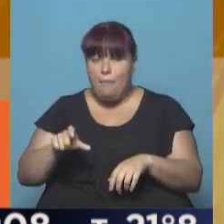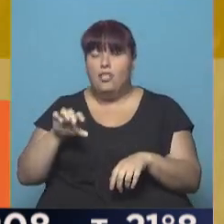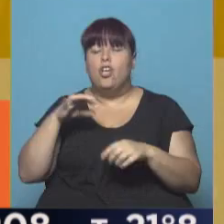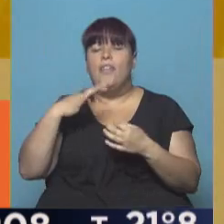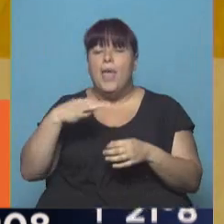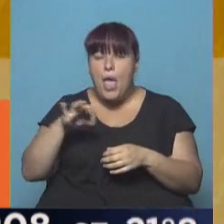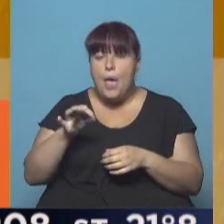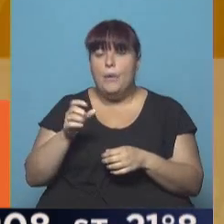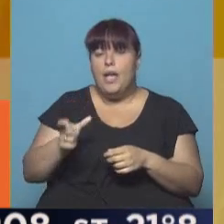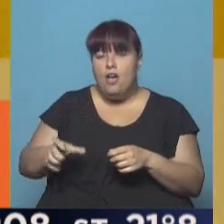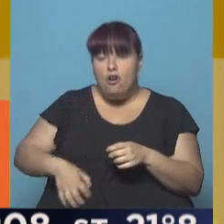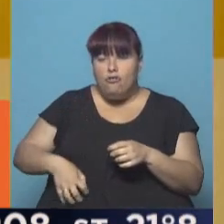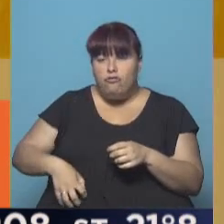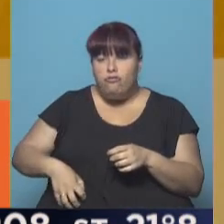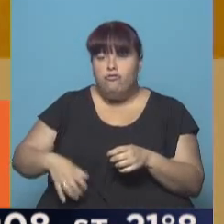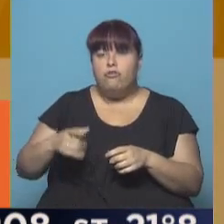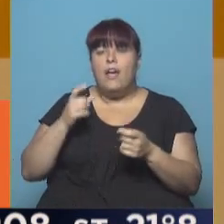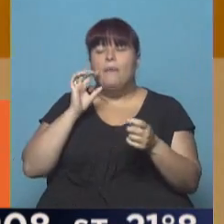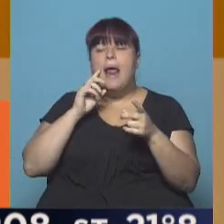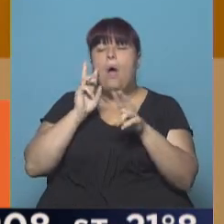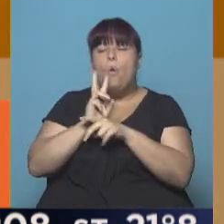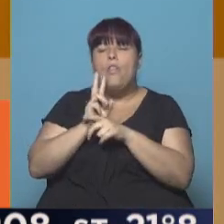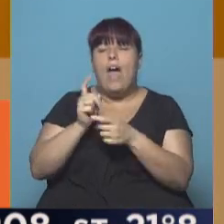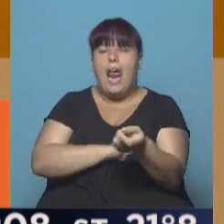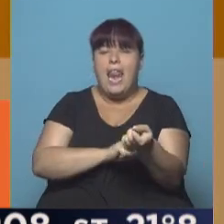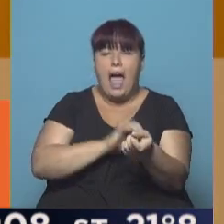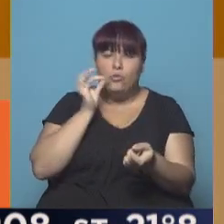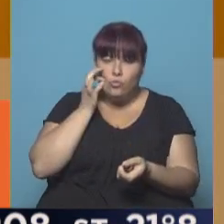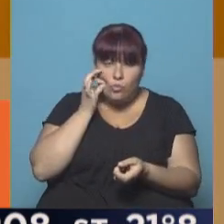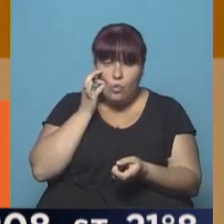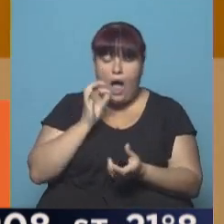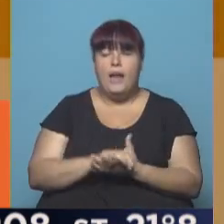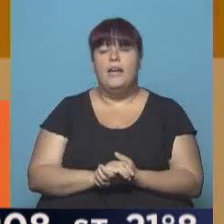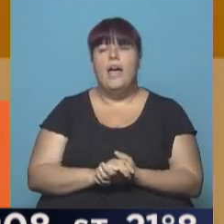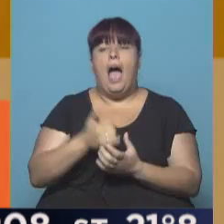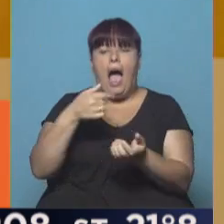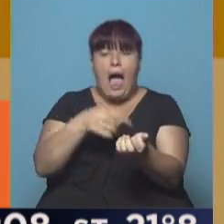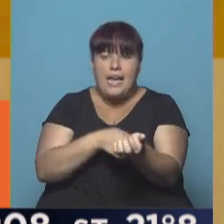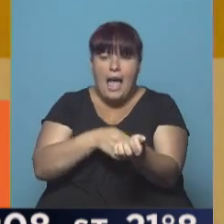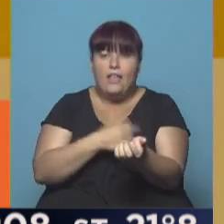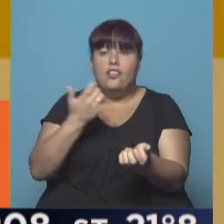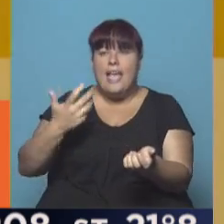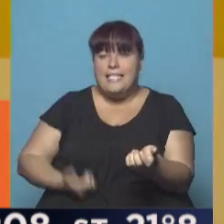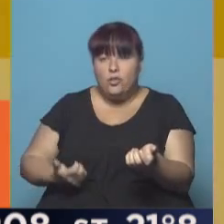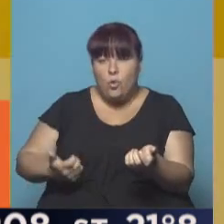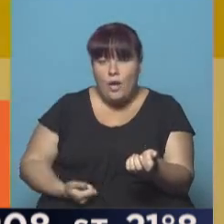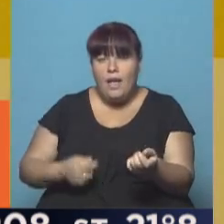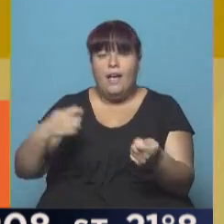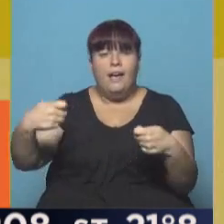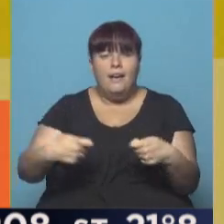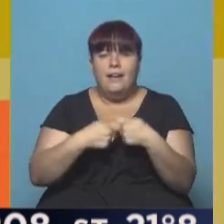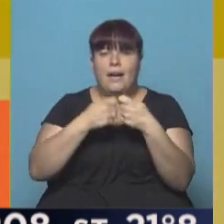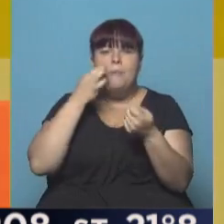conectar un sensor continuo de glucosa eh Y tiene un infusor de de insulina que va a ir conectado de forma